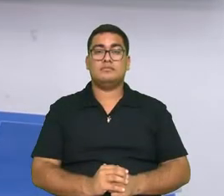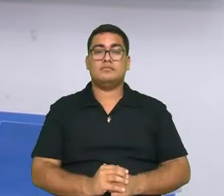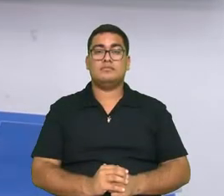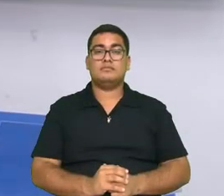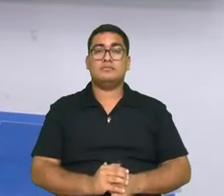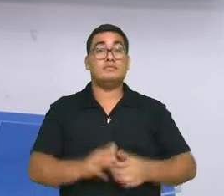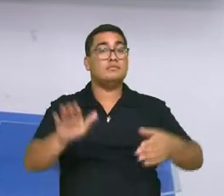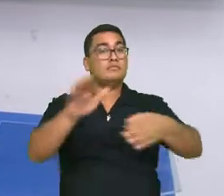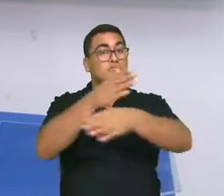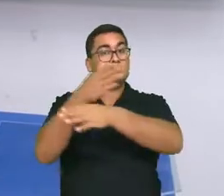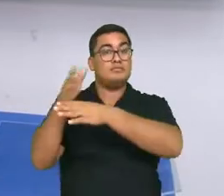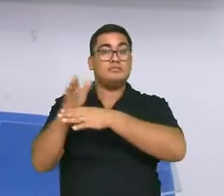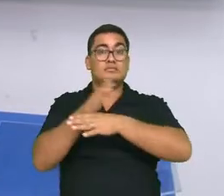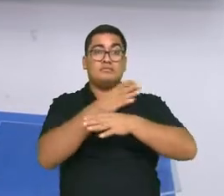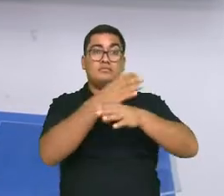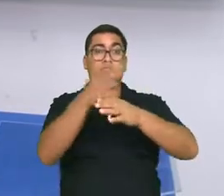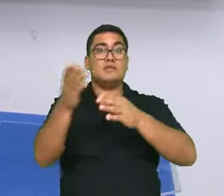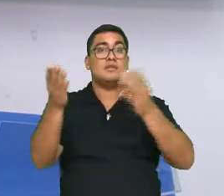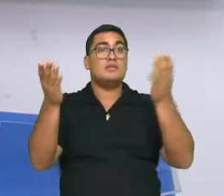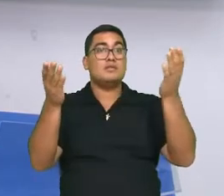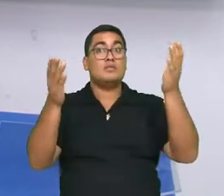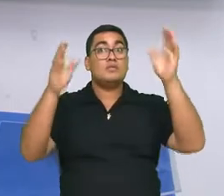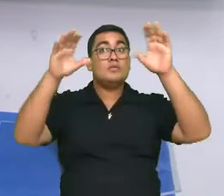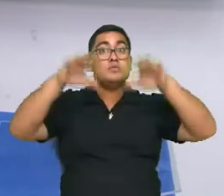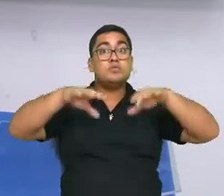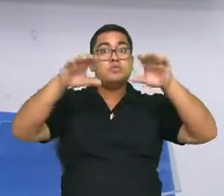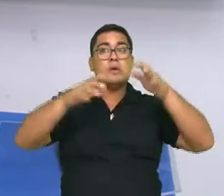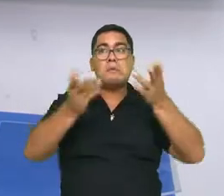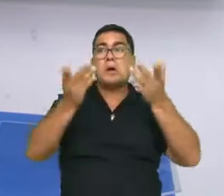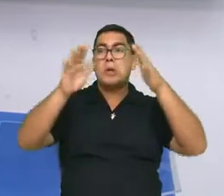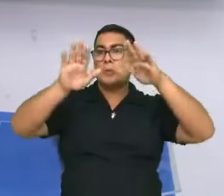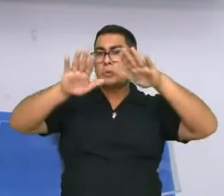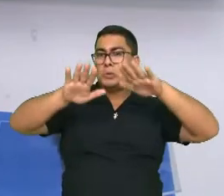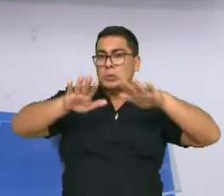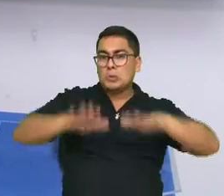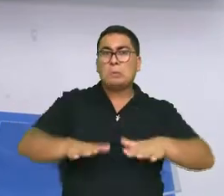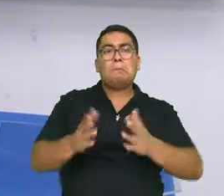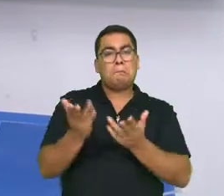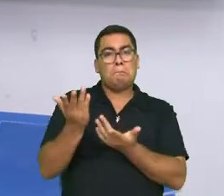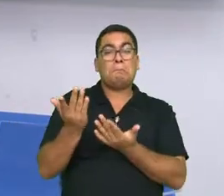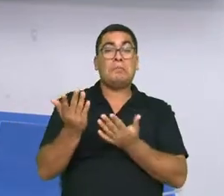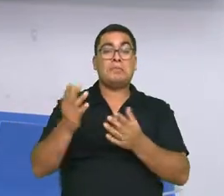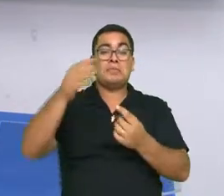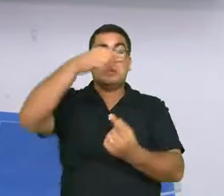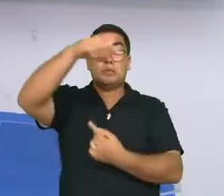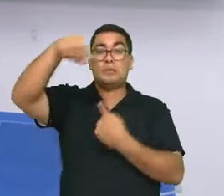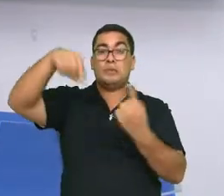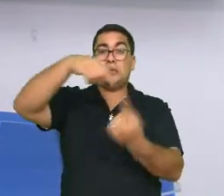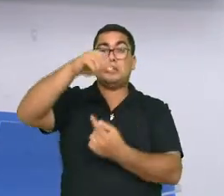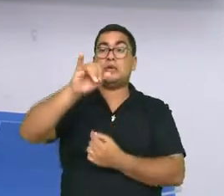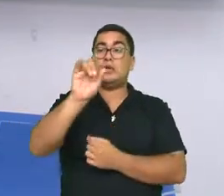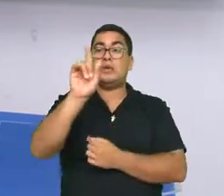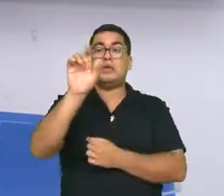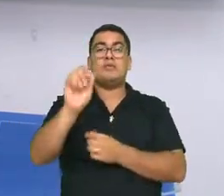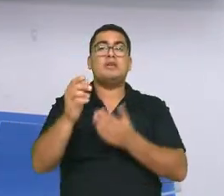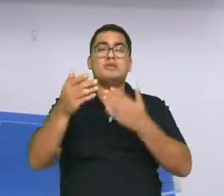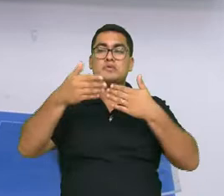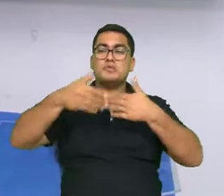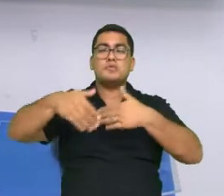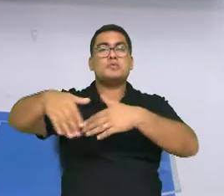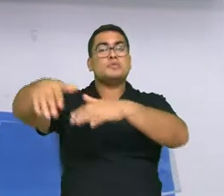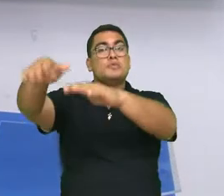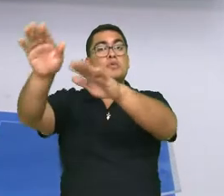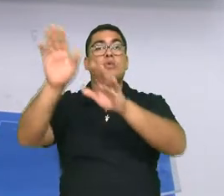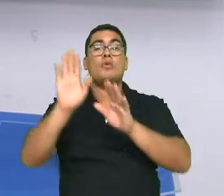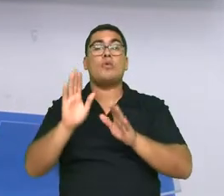Las condiciones del tiempo mejorarán considerablemente las próximas 24 horas, luego que Iota se degradara a fenómeno de baja presión